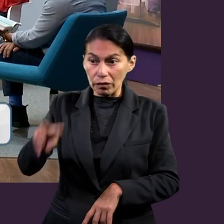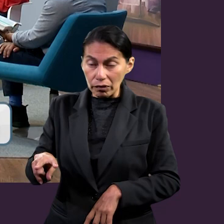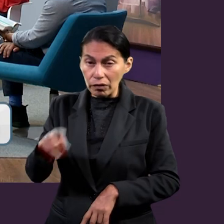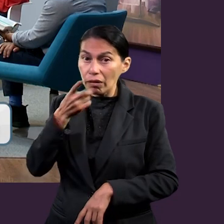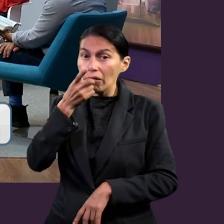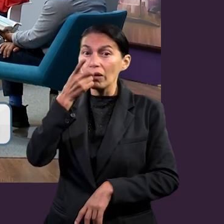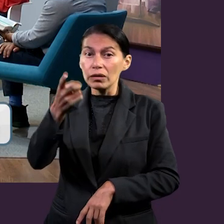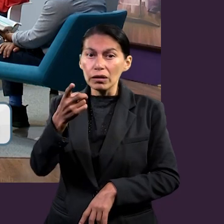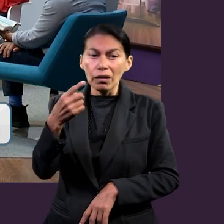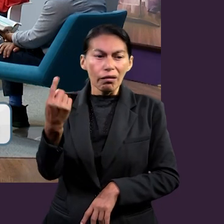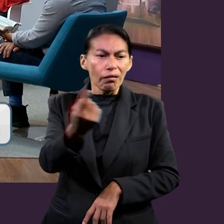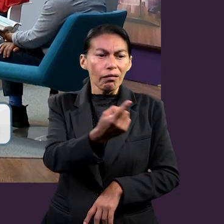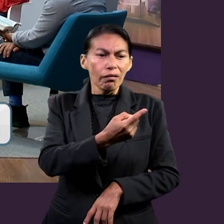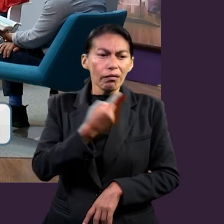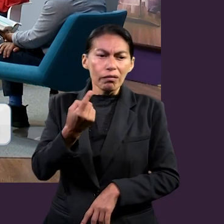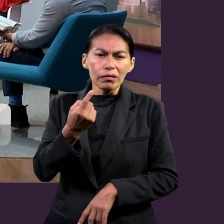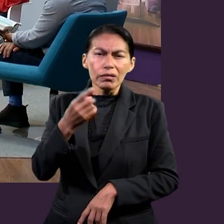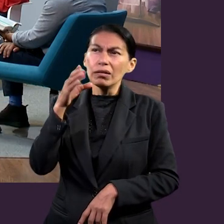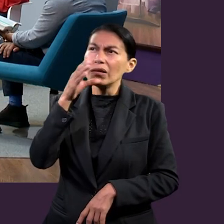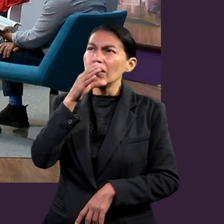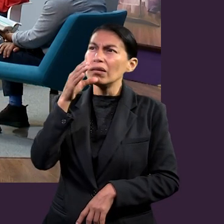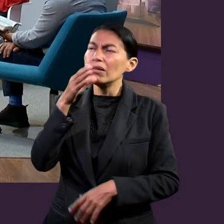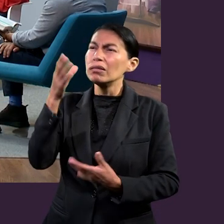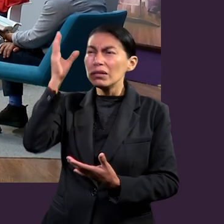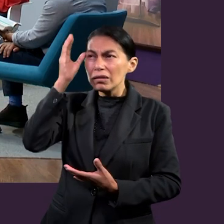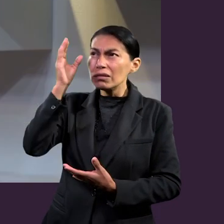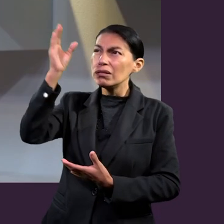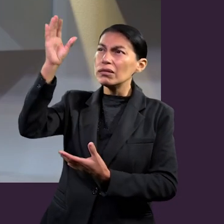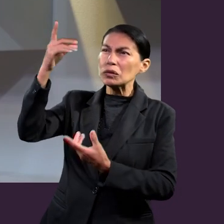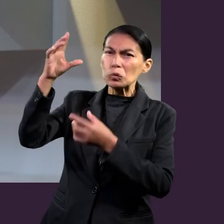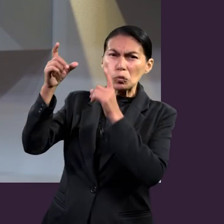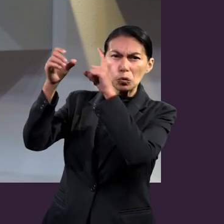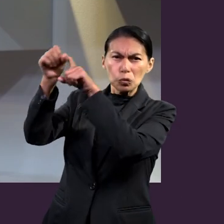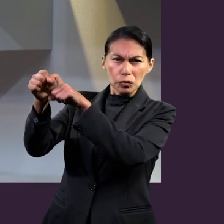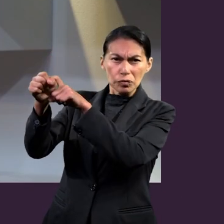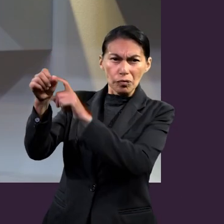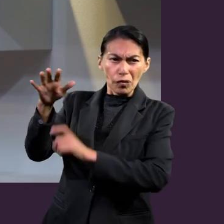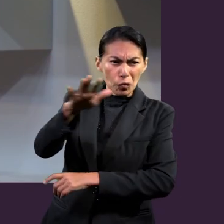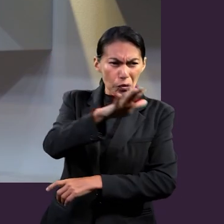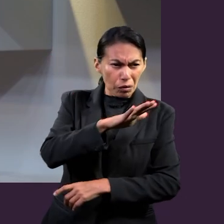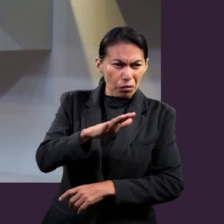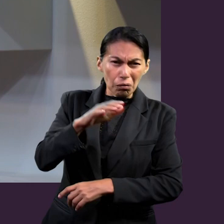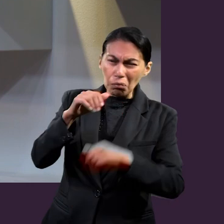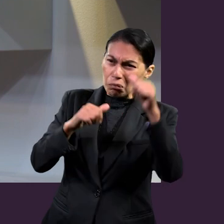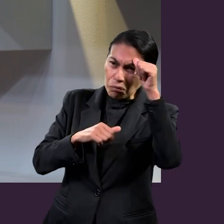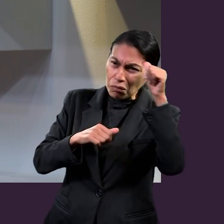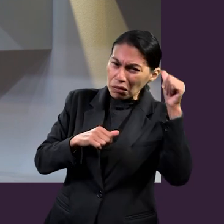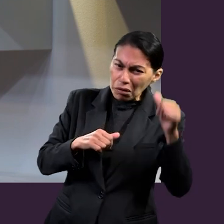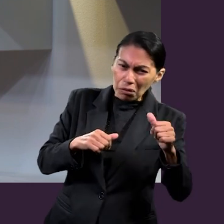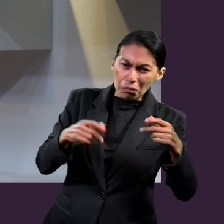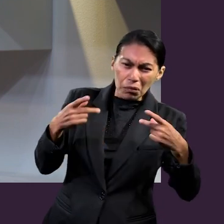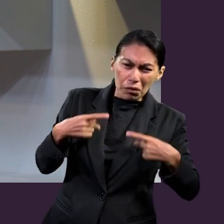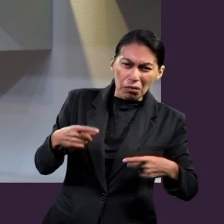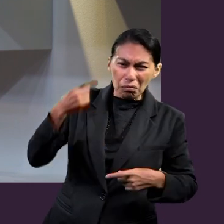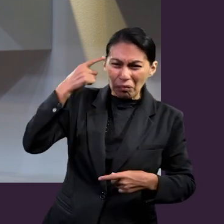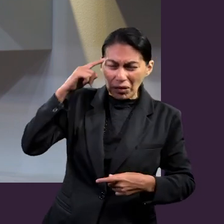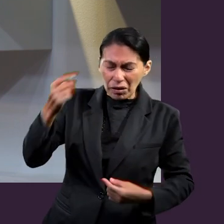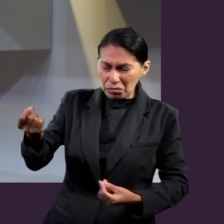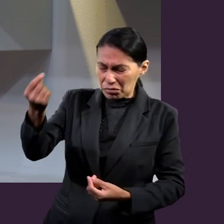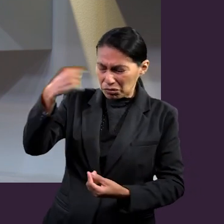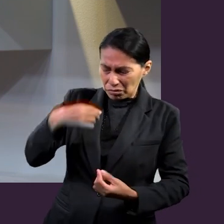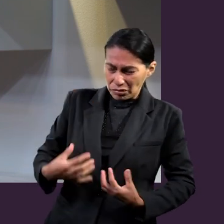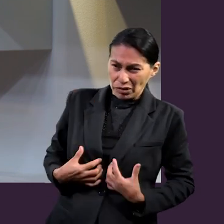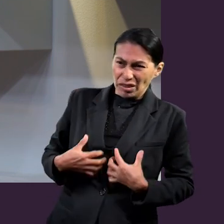Todos porque nosotros somos miembros del mismo cuerpo. Además, no pequen al dejar que los